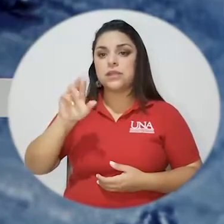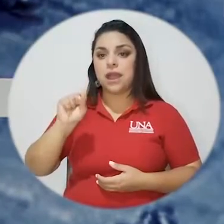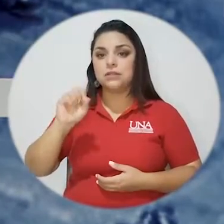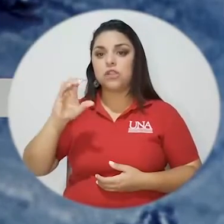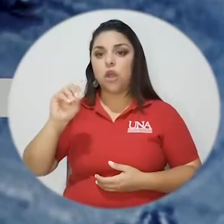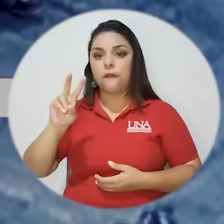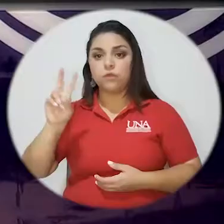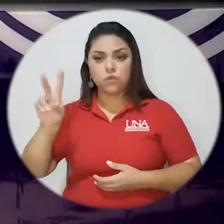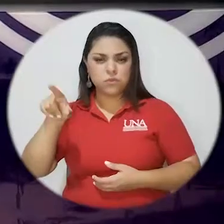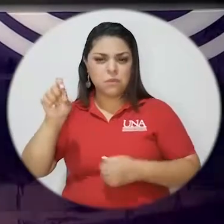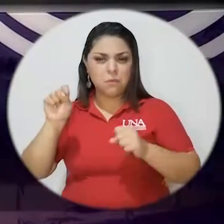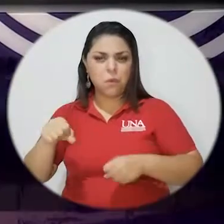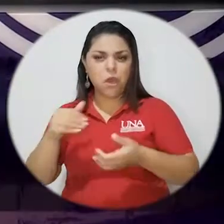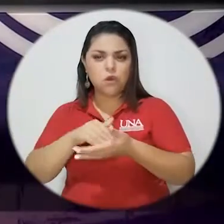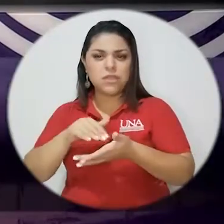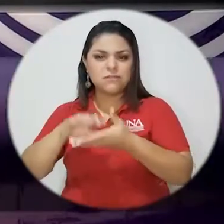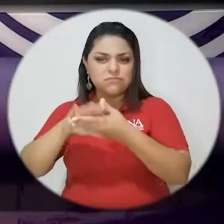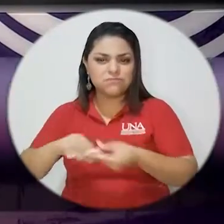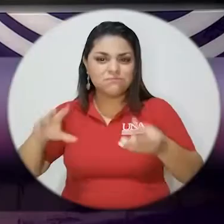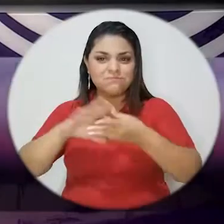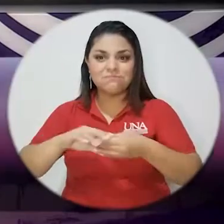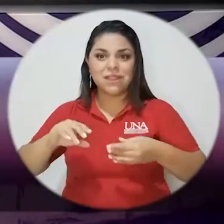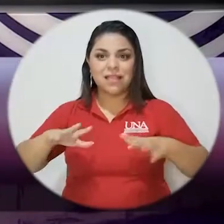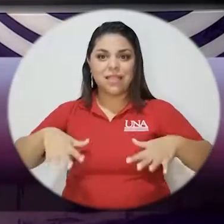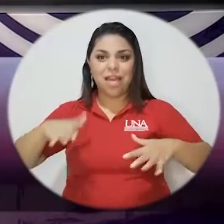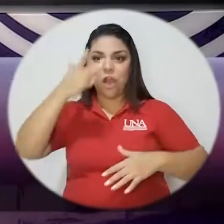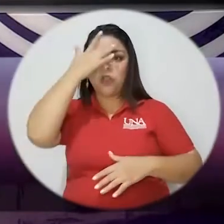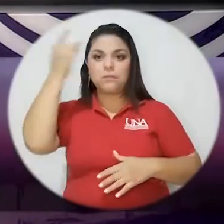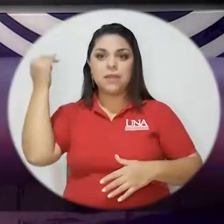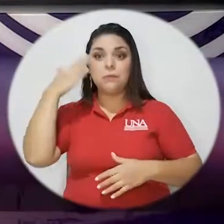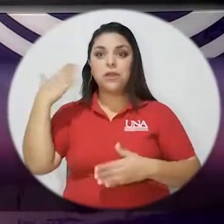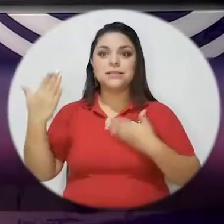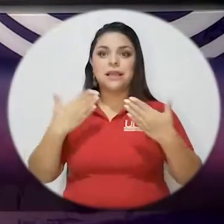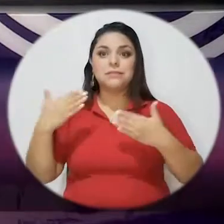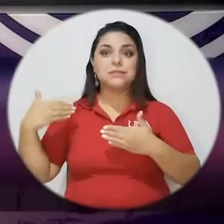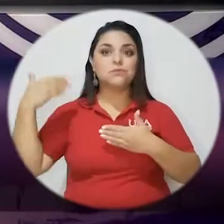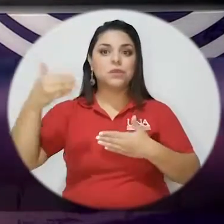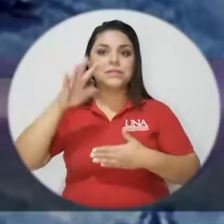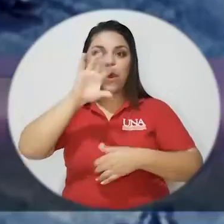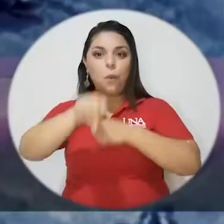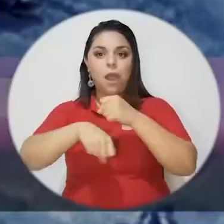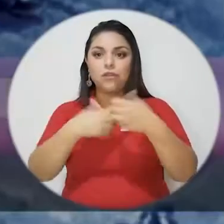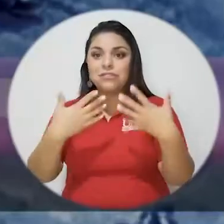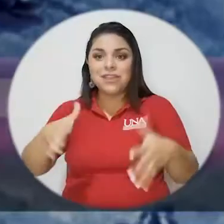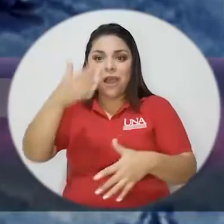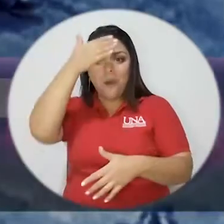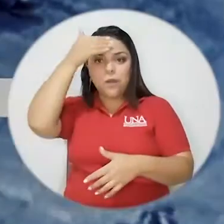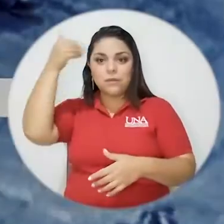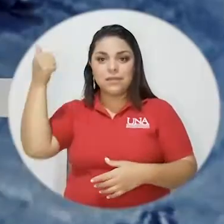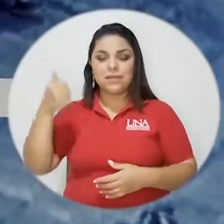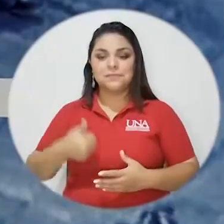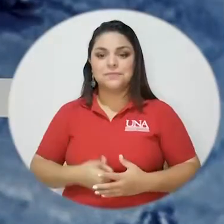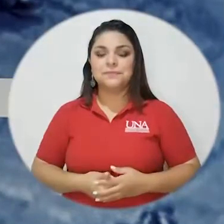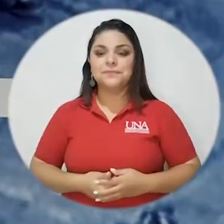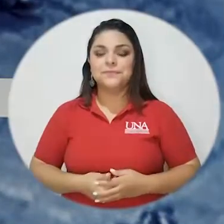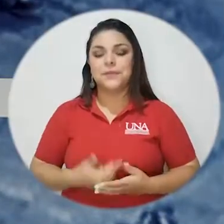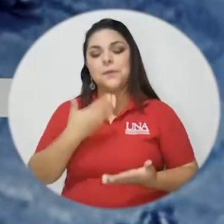importante recapitularnos para que no se nos olviden, porque si no, dentro de 5 años ya se nos olvidaron. Sí,